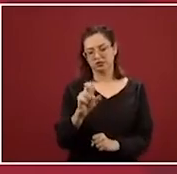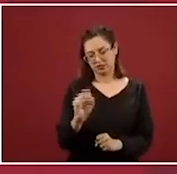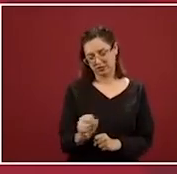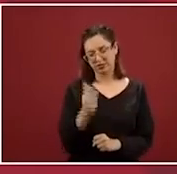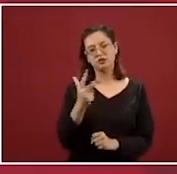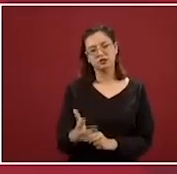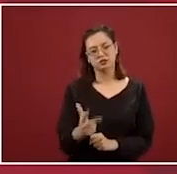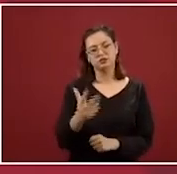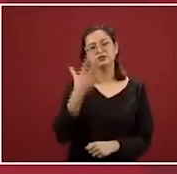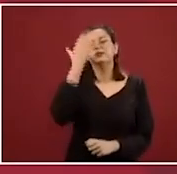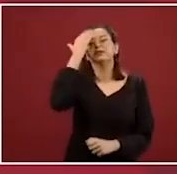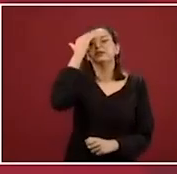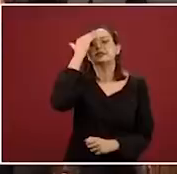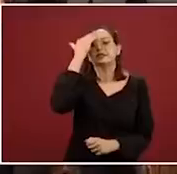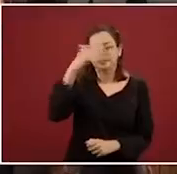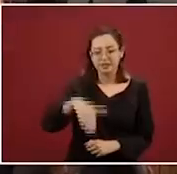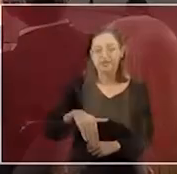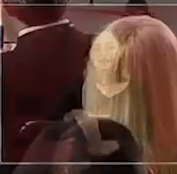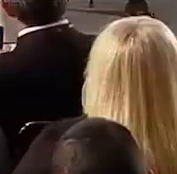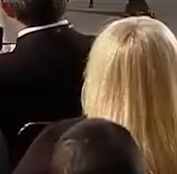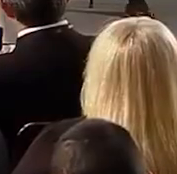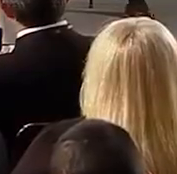aunque ahí hay